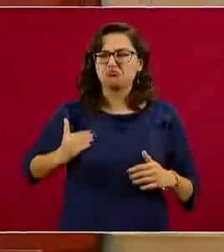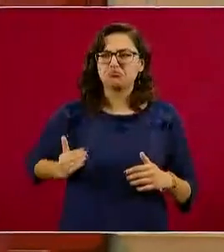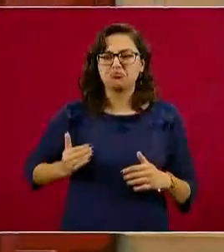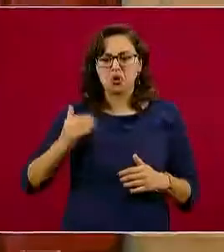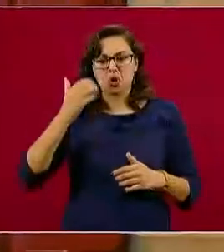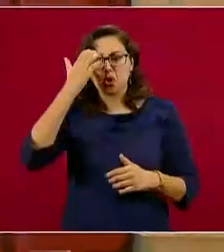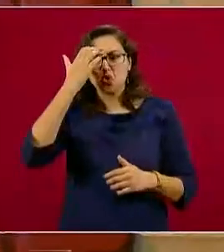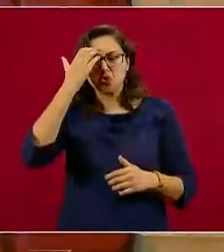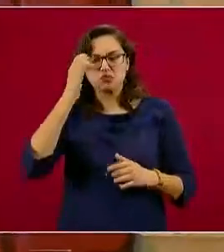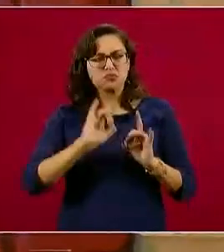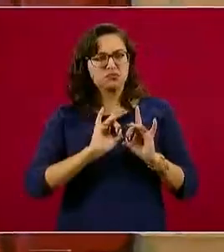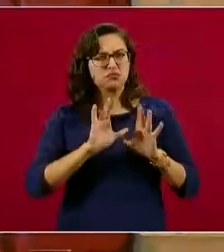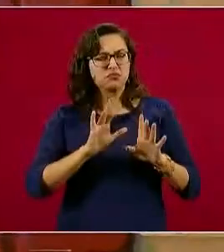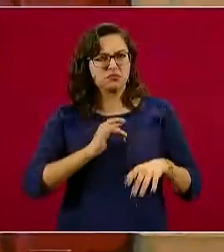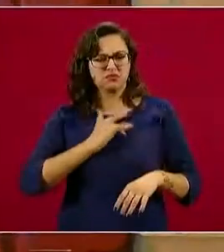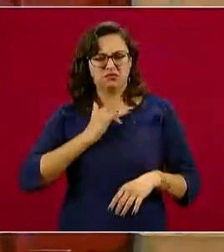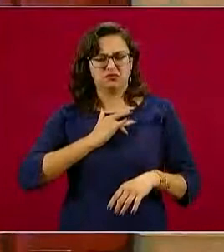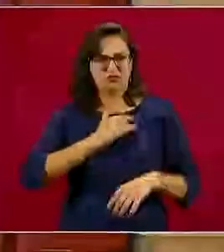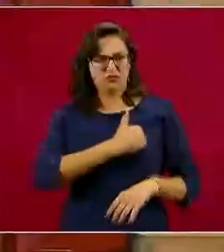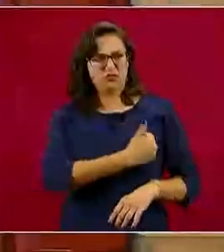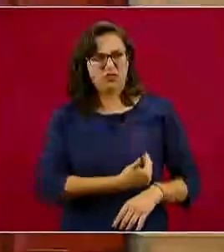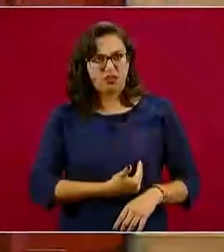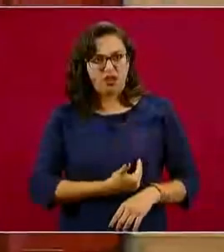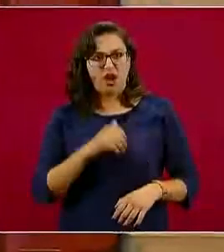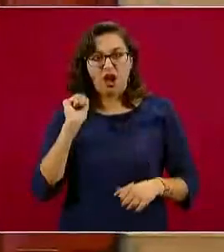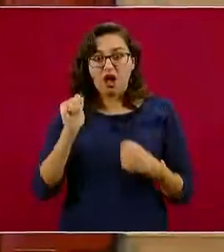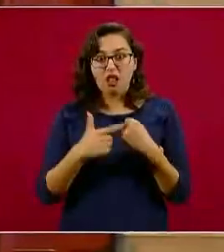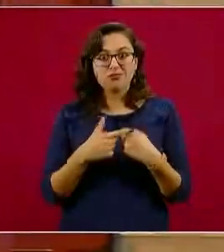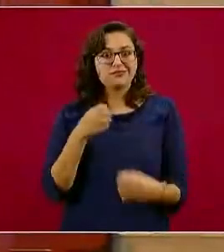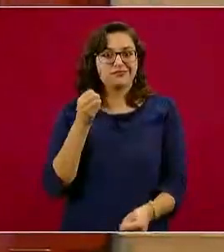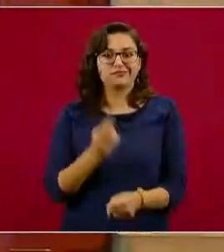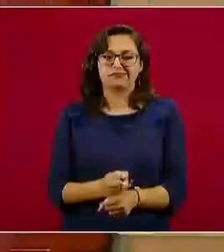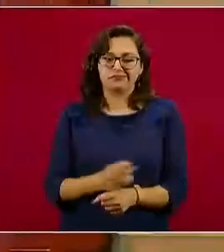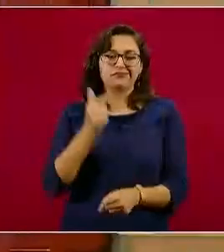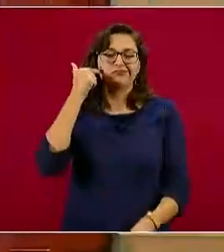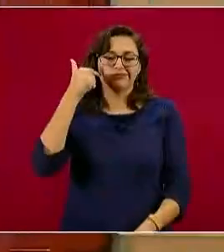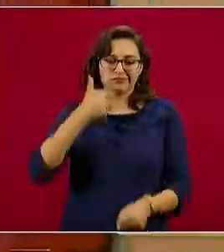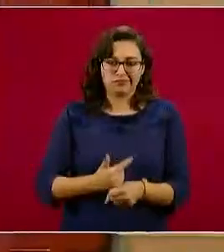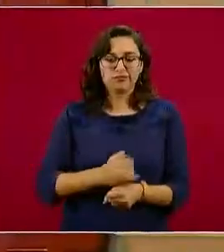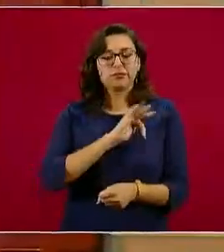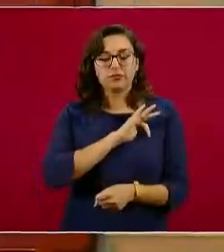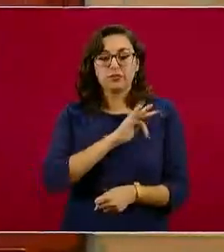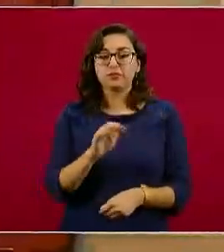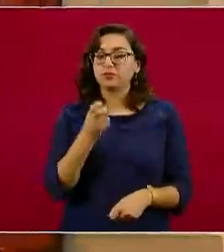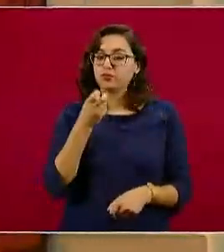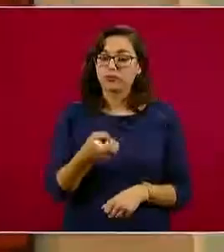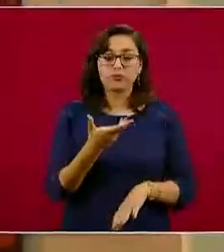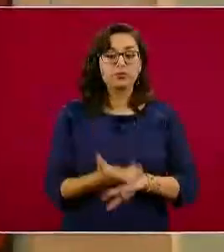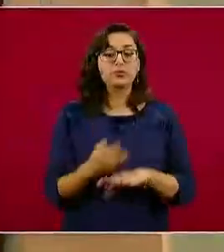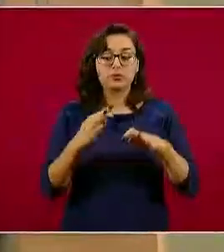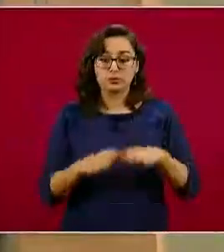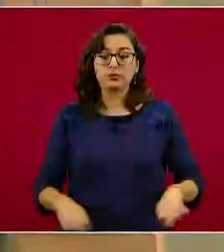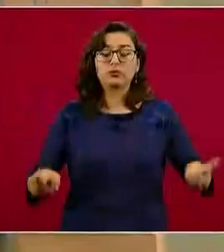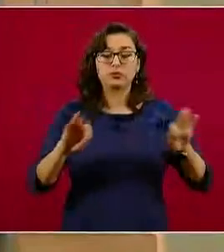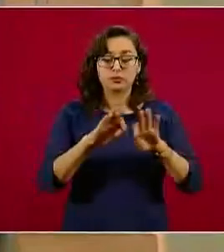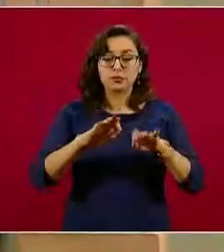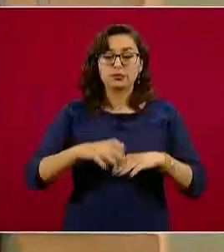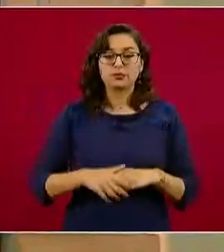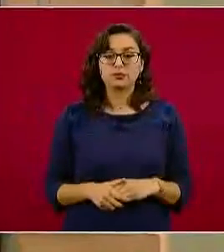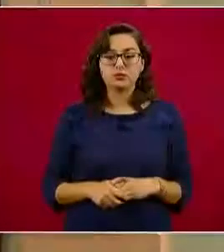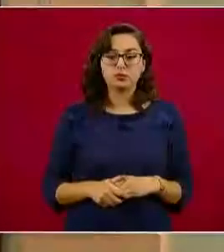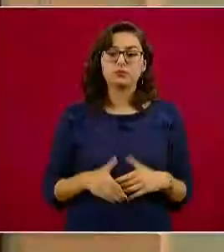estas pequeñas tumoraciones que son de los datos tempranos de esto. Entonces, esto es una parte muy importante y